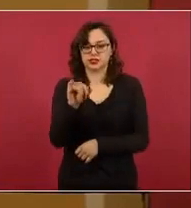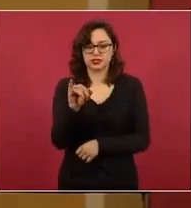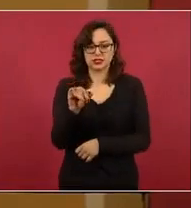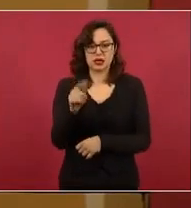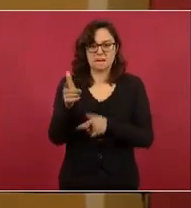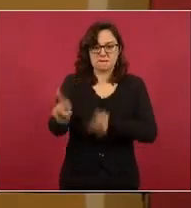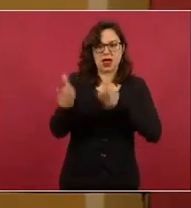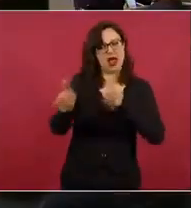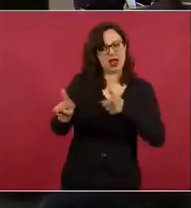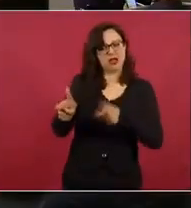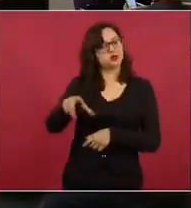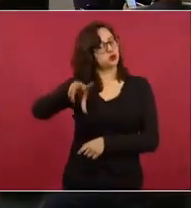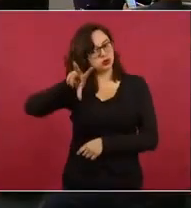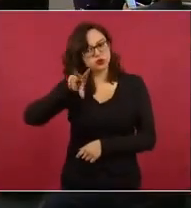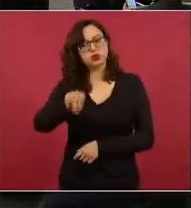Entonces,